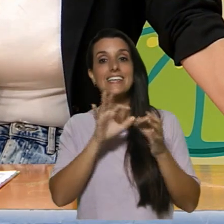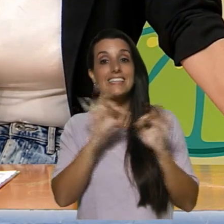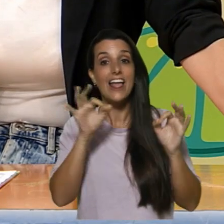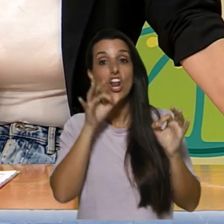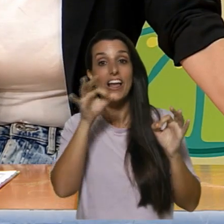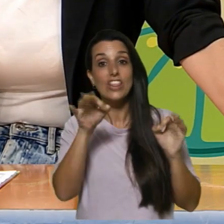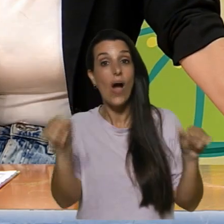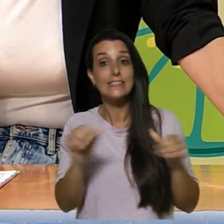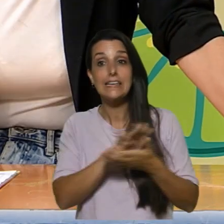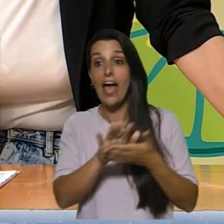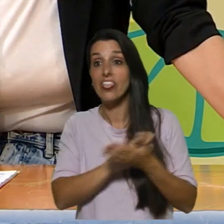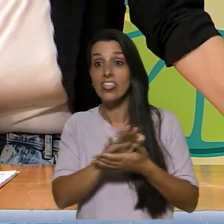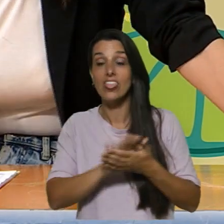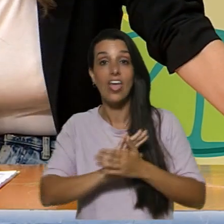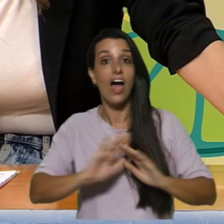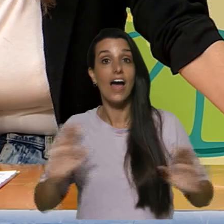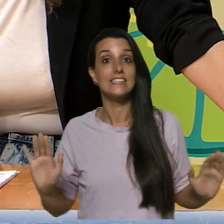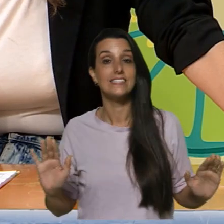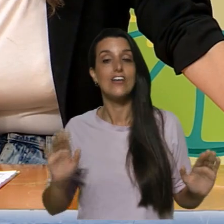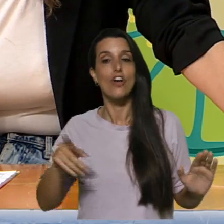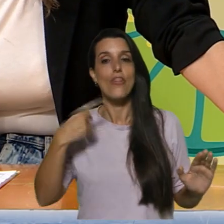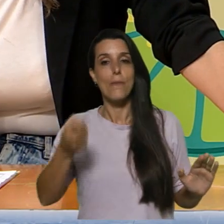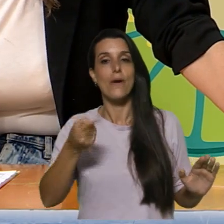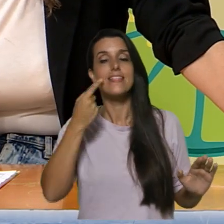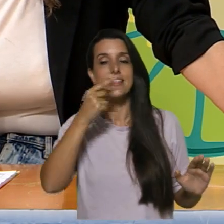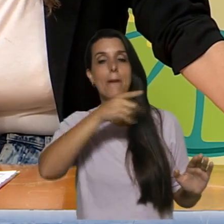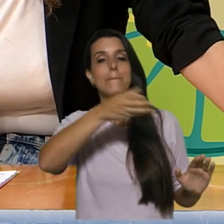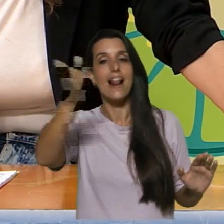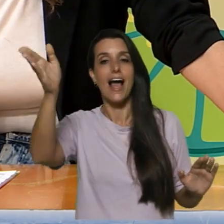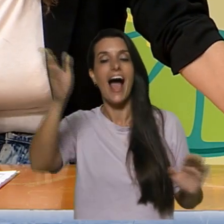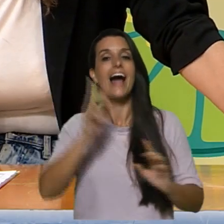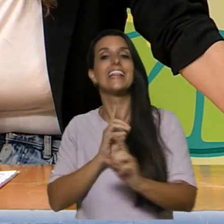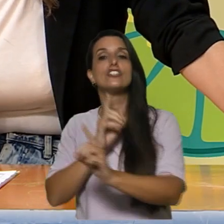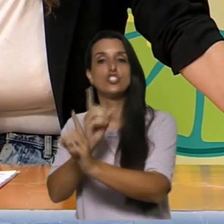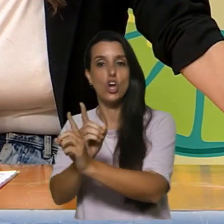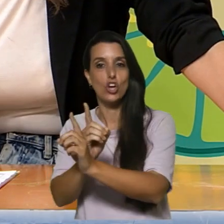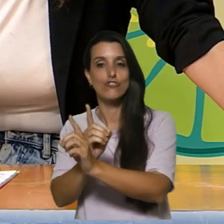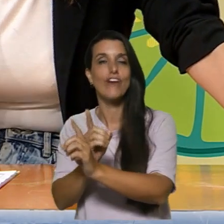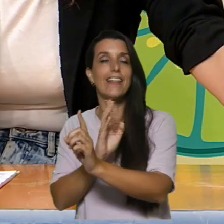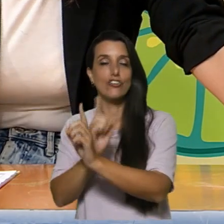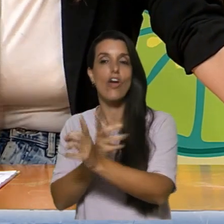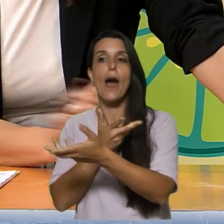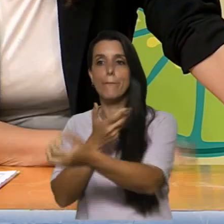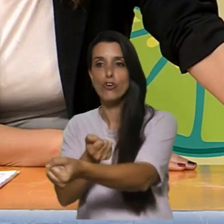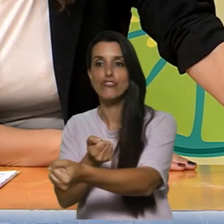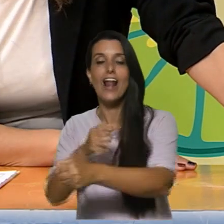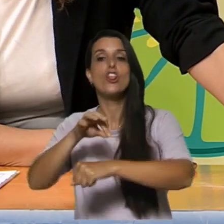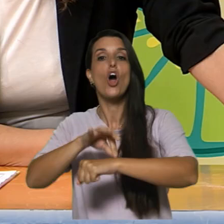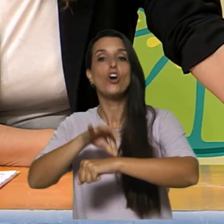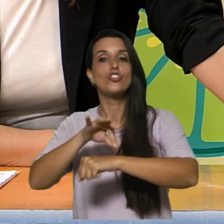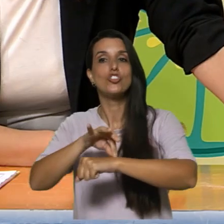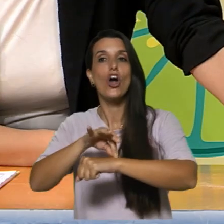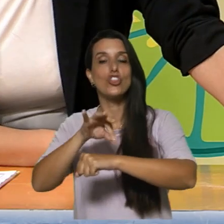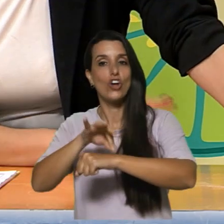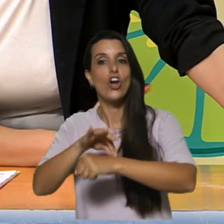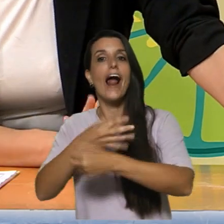él hace. Yo le voy a dar hora después para que reciba atención. Le voy a brindar atención. Ah, vos le va, el doctor sí. Gratuita,